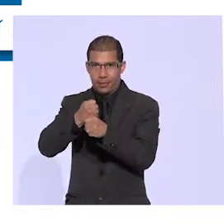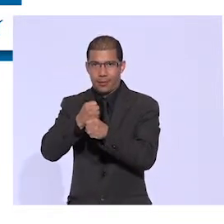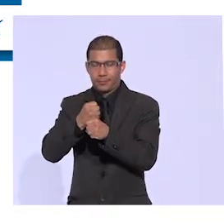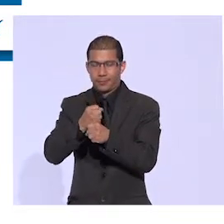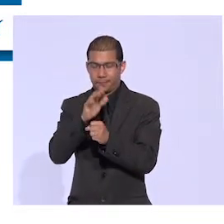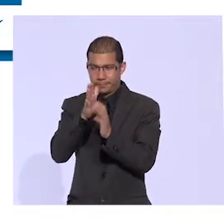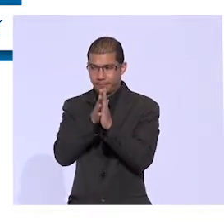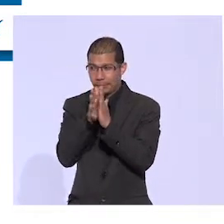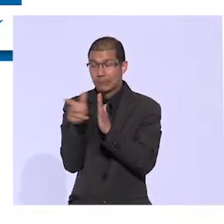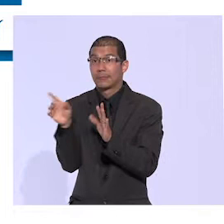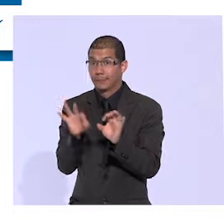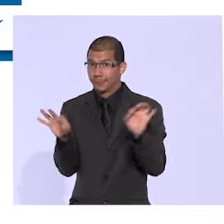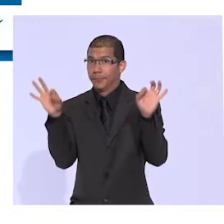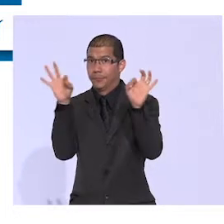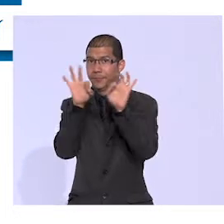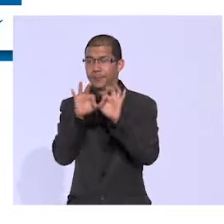Primero,